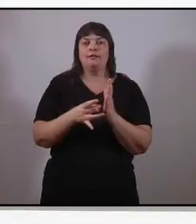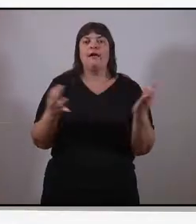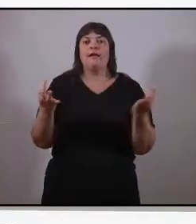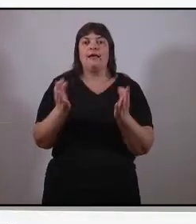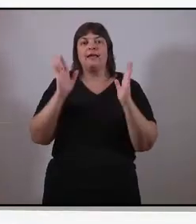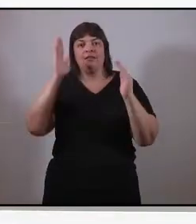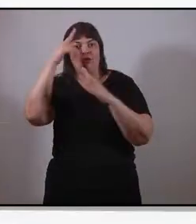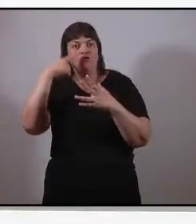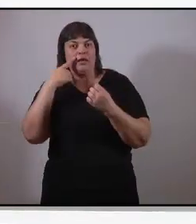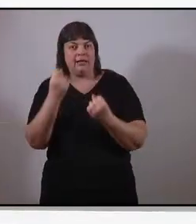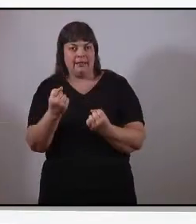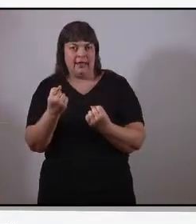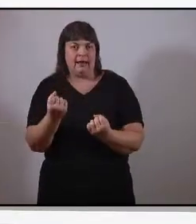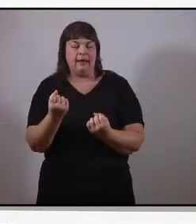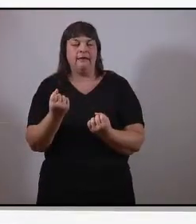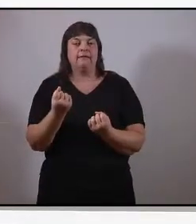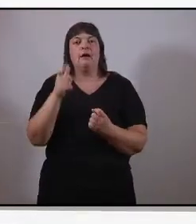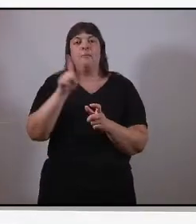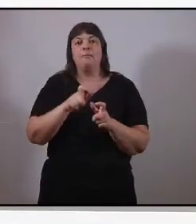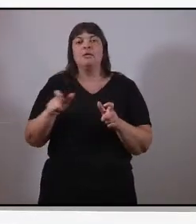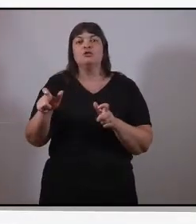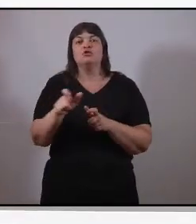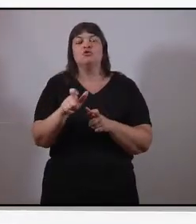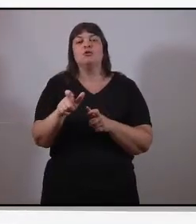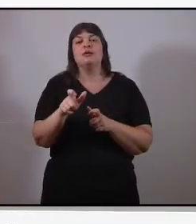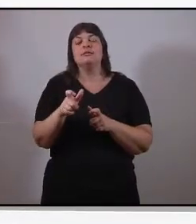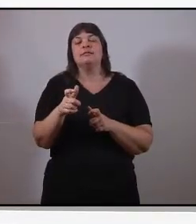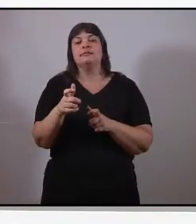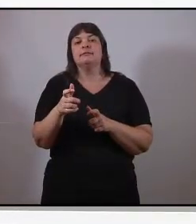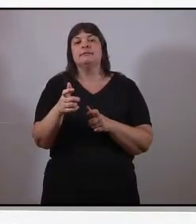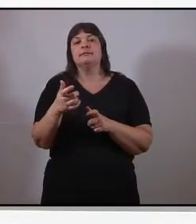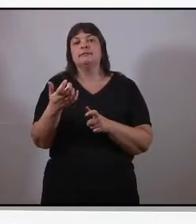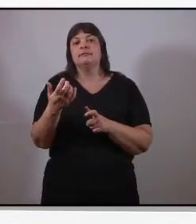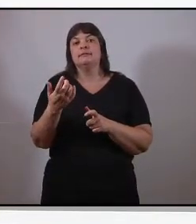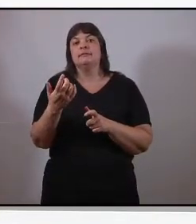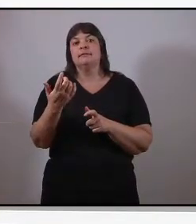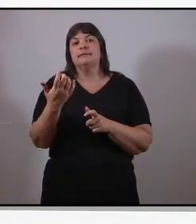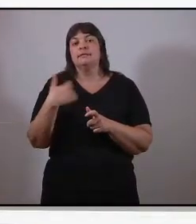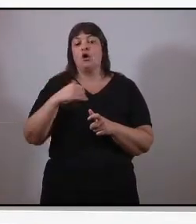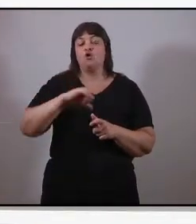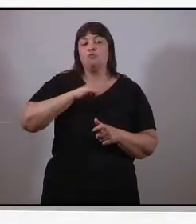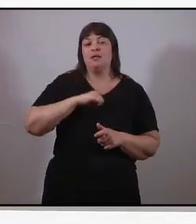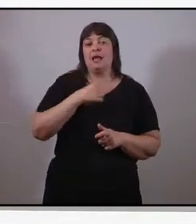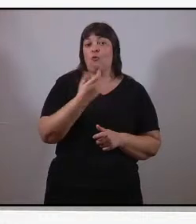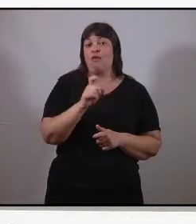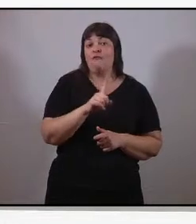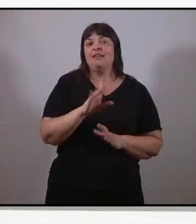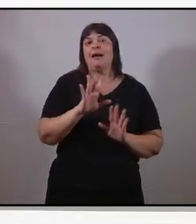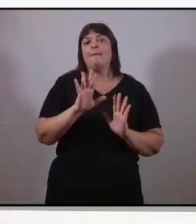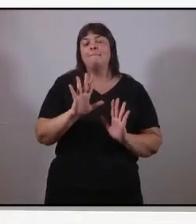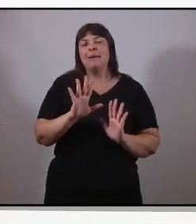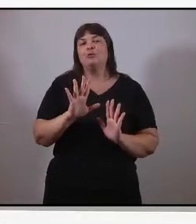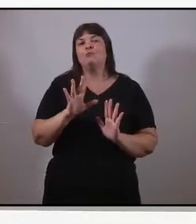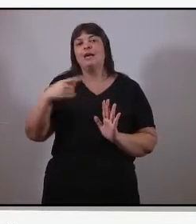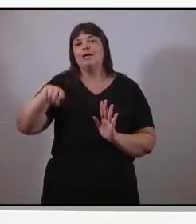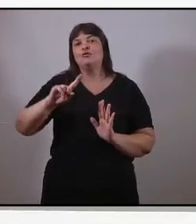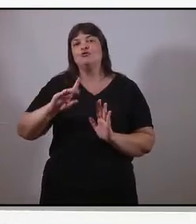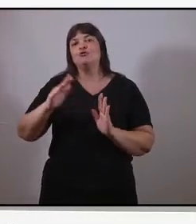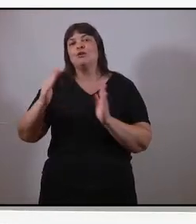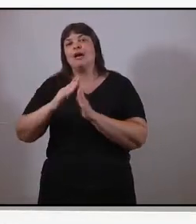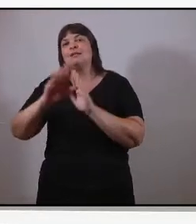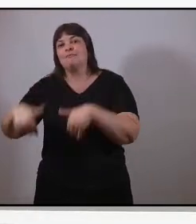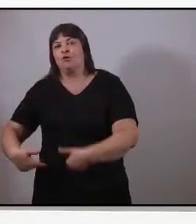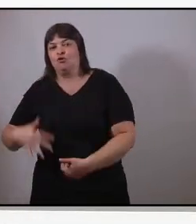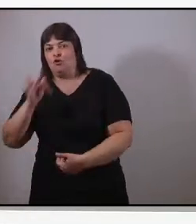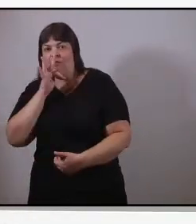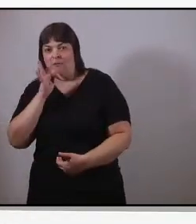atención sanitaria de personas que ya no necesitan estar en un hospital, pero que todavía no pueden volver a su